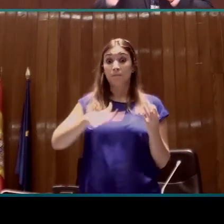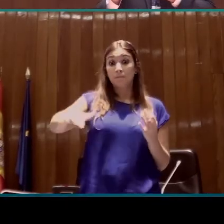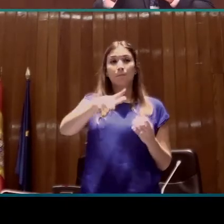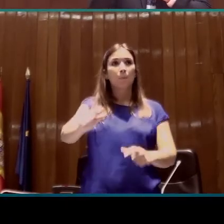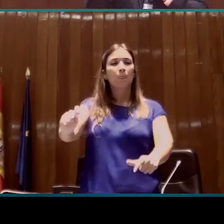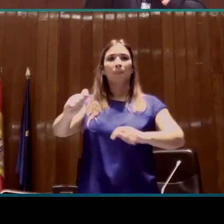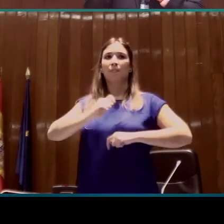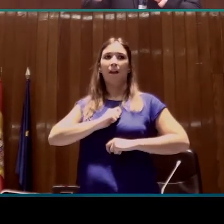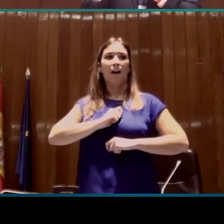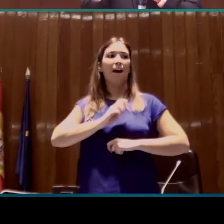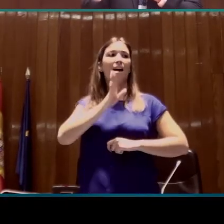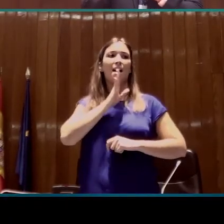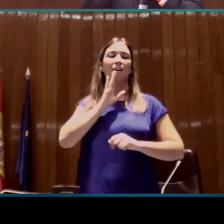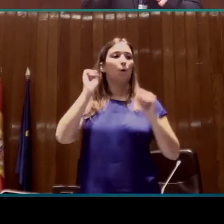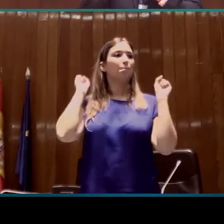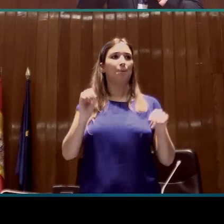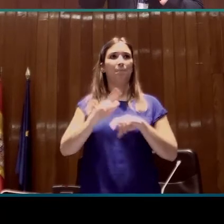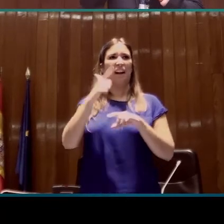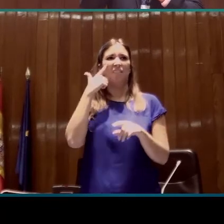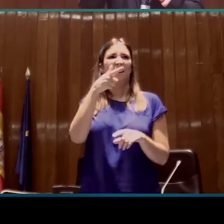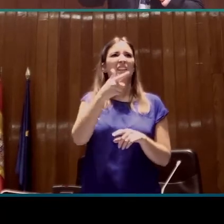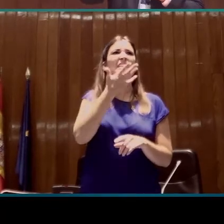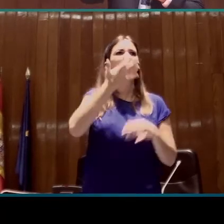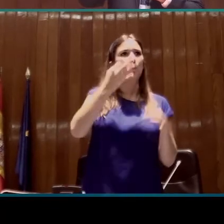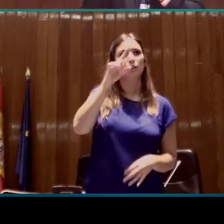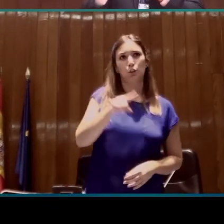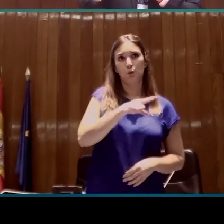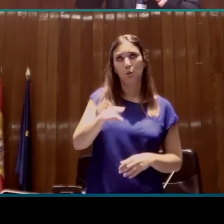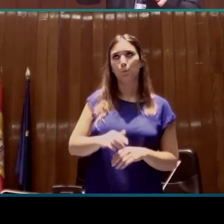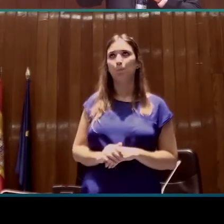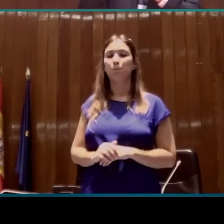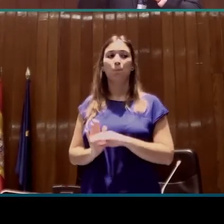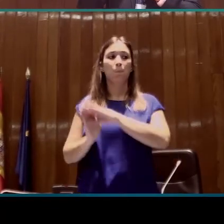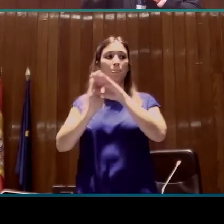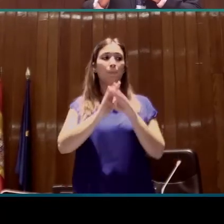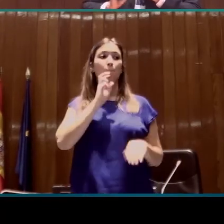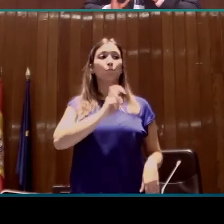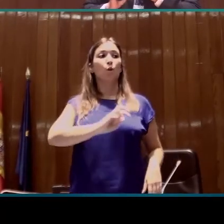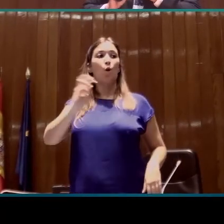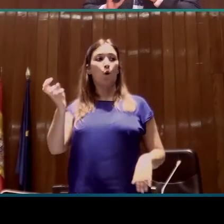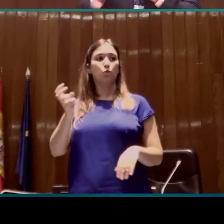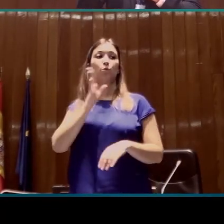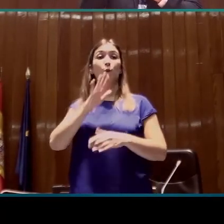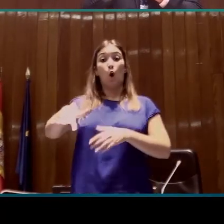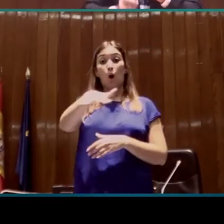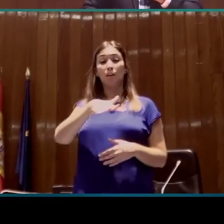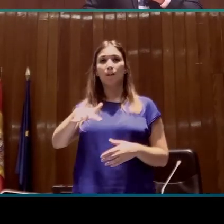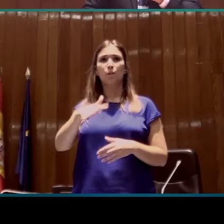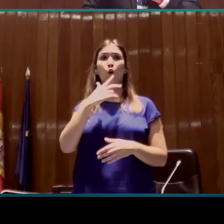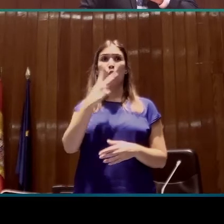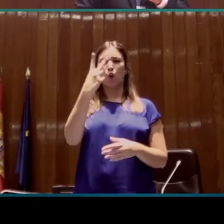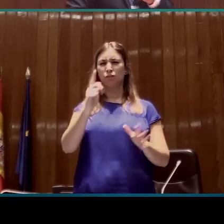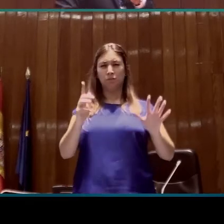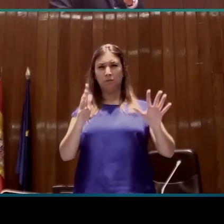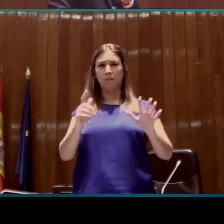proporcionando un efecto inhibidor, ¿vale? El tener otro vecino en la localización perjudica el